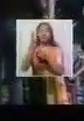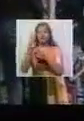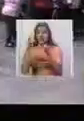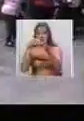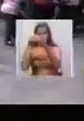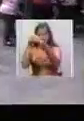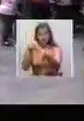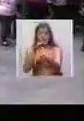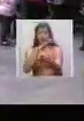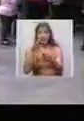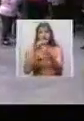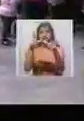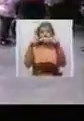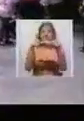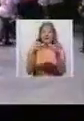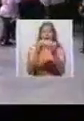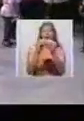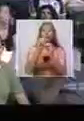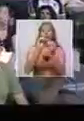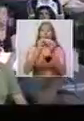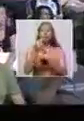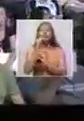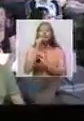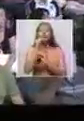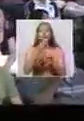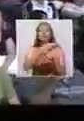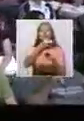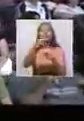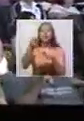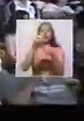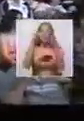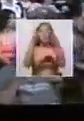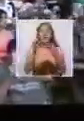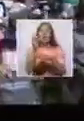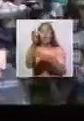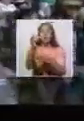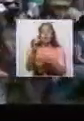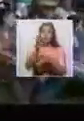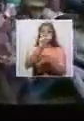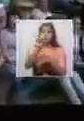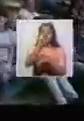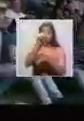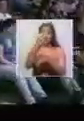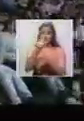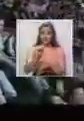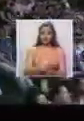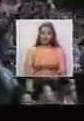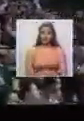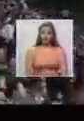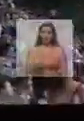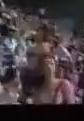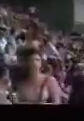26 de octubre y las tarjetas con los códigos se repartirán a los docentes el próximo mes de agosto.